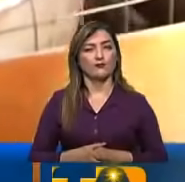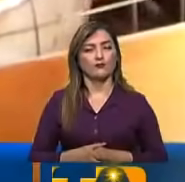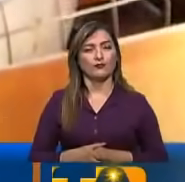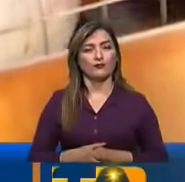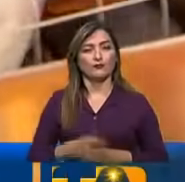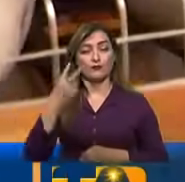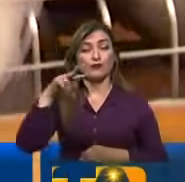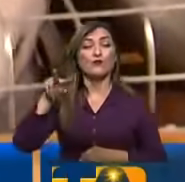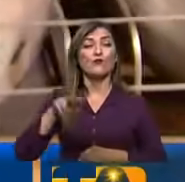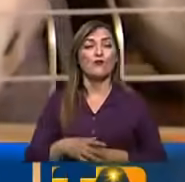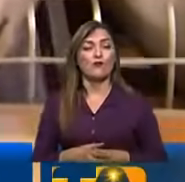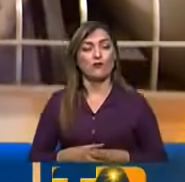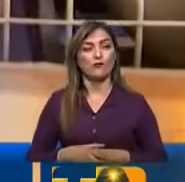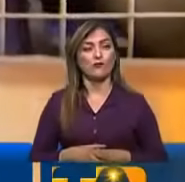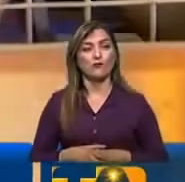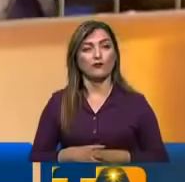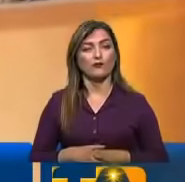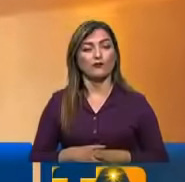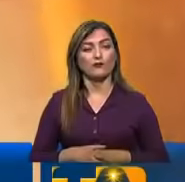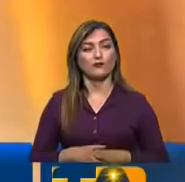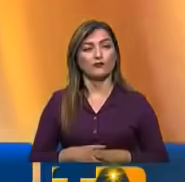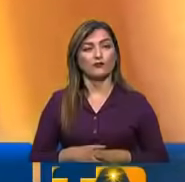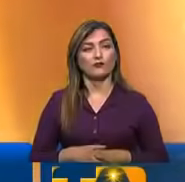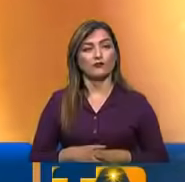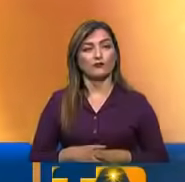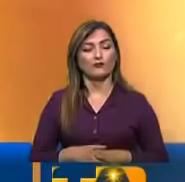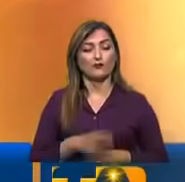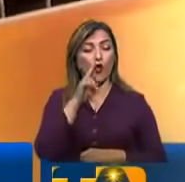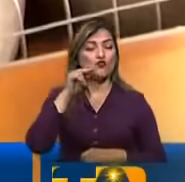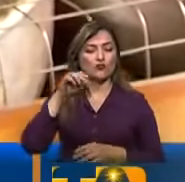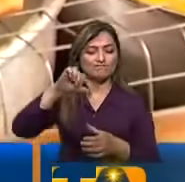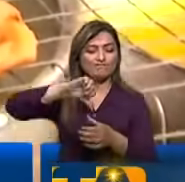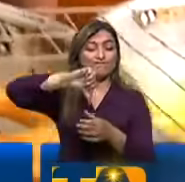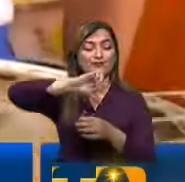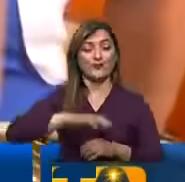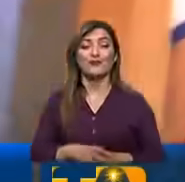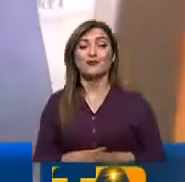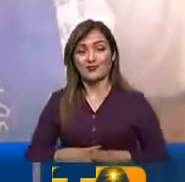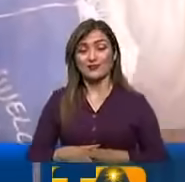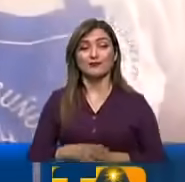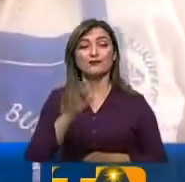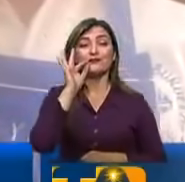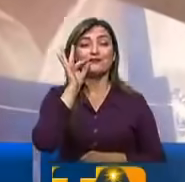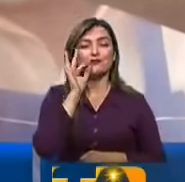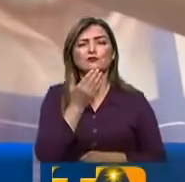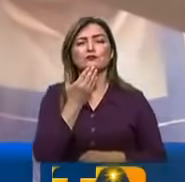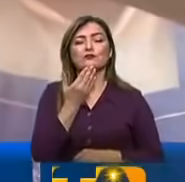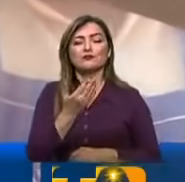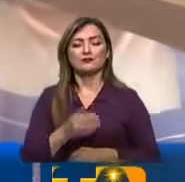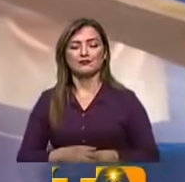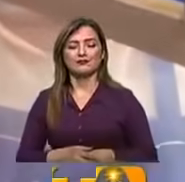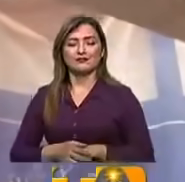a los pocos minutos salen los pristiños deliciosos. Y la miel no falta, ¿no? Sí, la miel también es riquísima, a base de